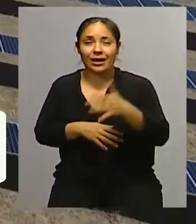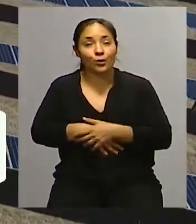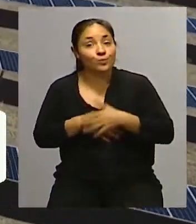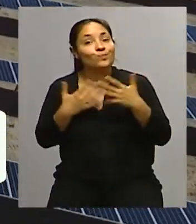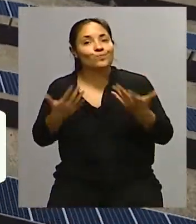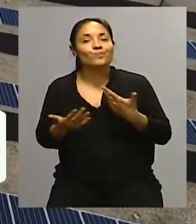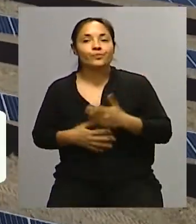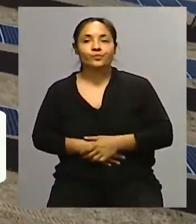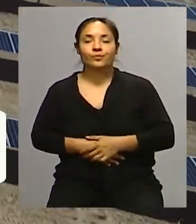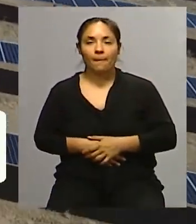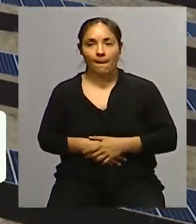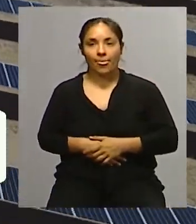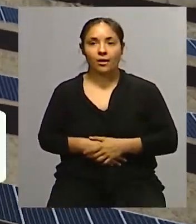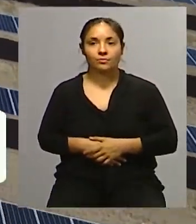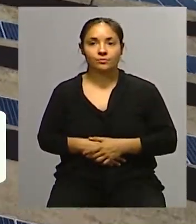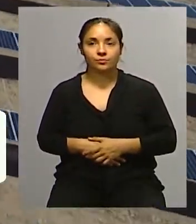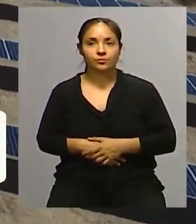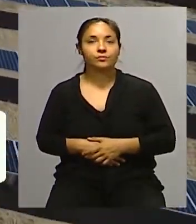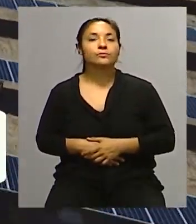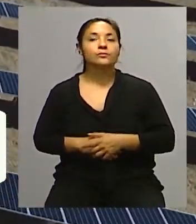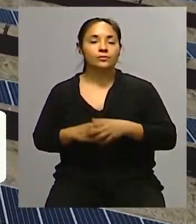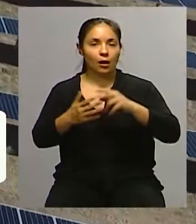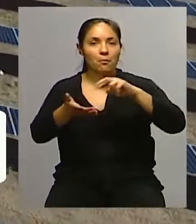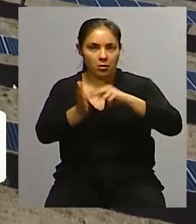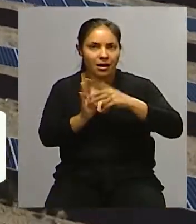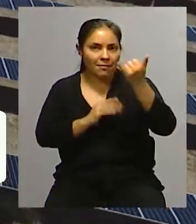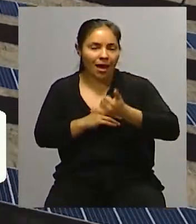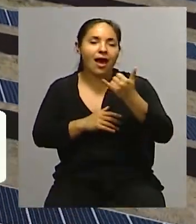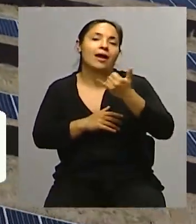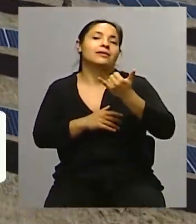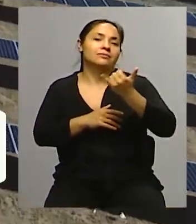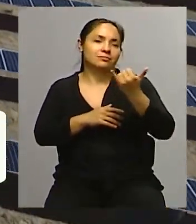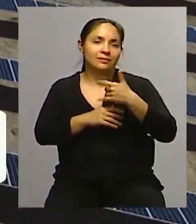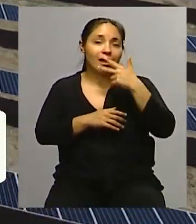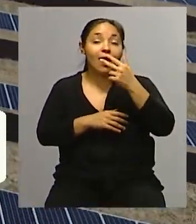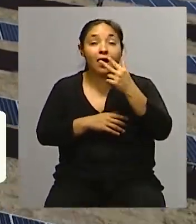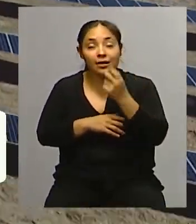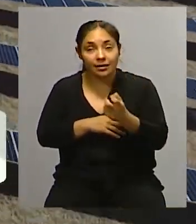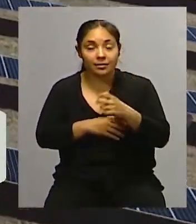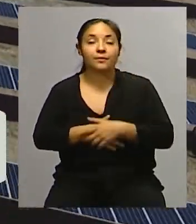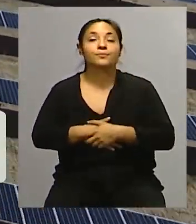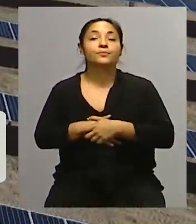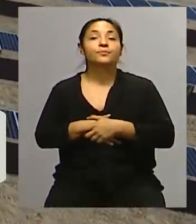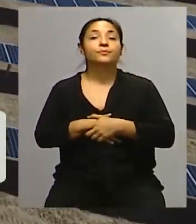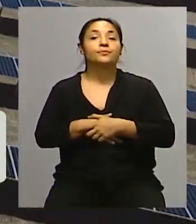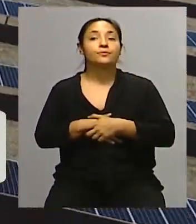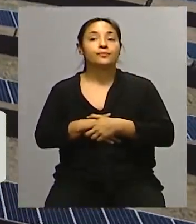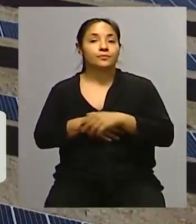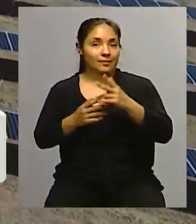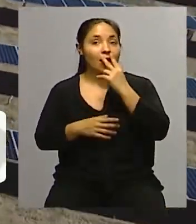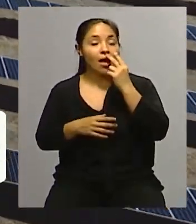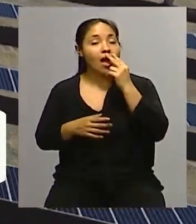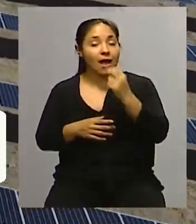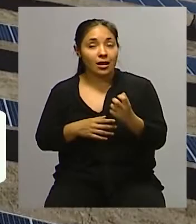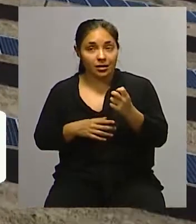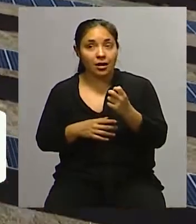obviamente que hay presiones, esta cuestión de la energía, en definitiva, aparte la energía es el